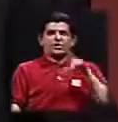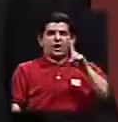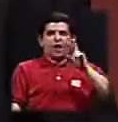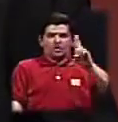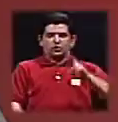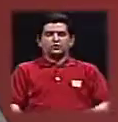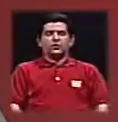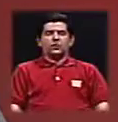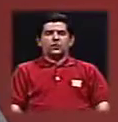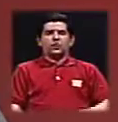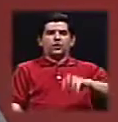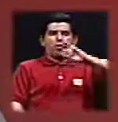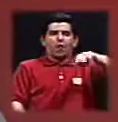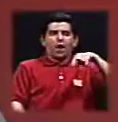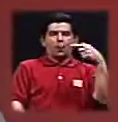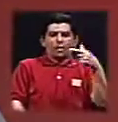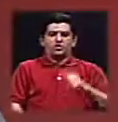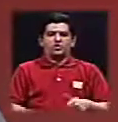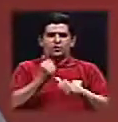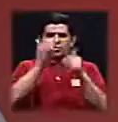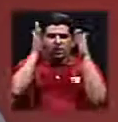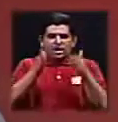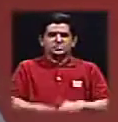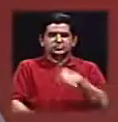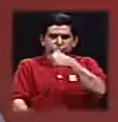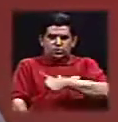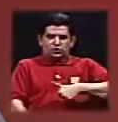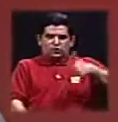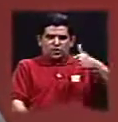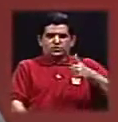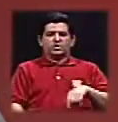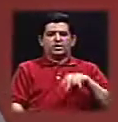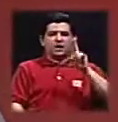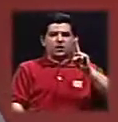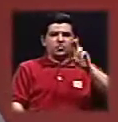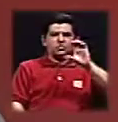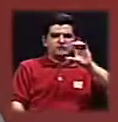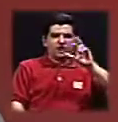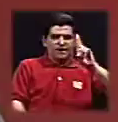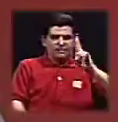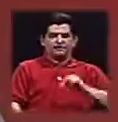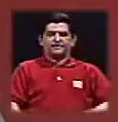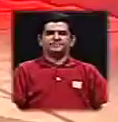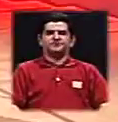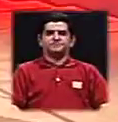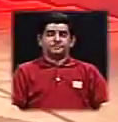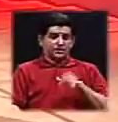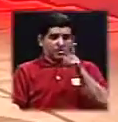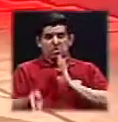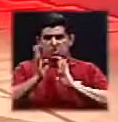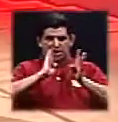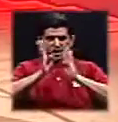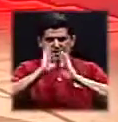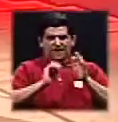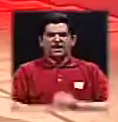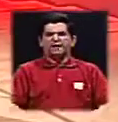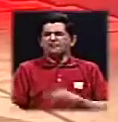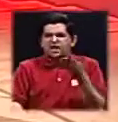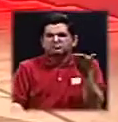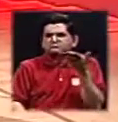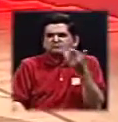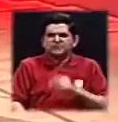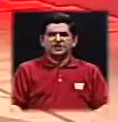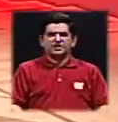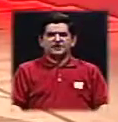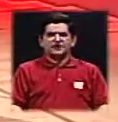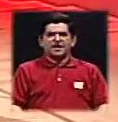Juan Guailupo, asesor de la Rectoría de la Universidad de Costa Rica, y con él conversaremos acerca de